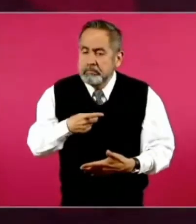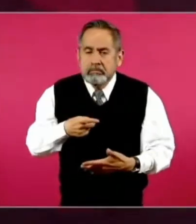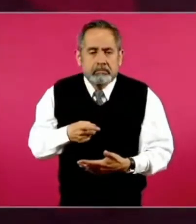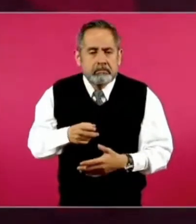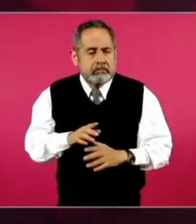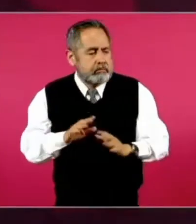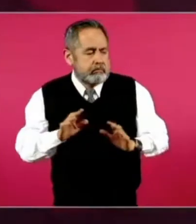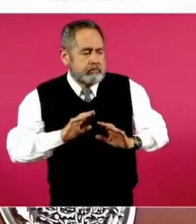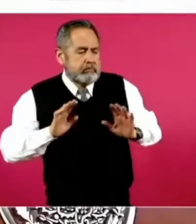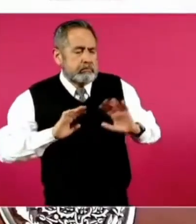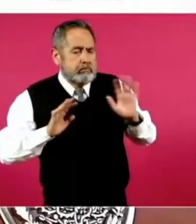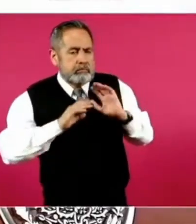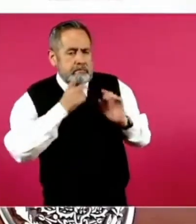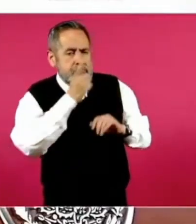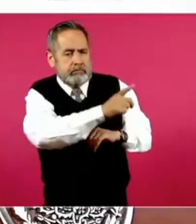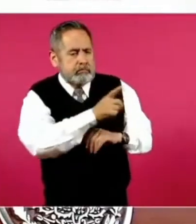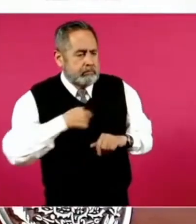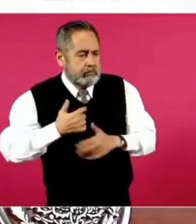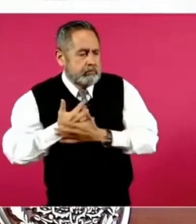¿Cómo?